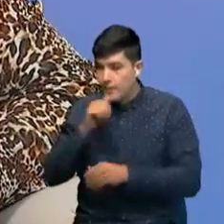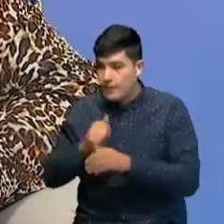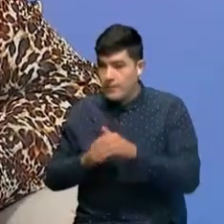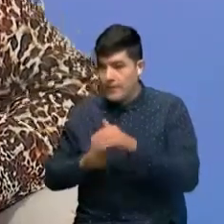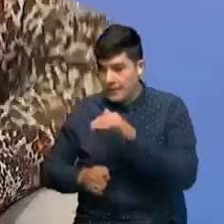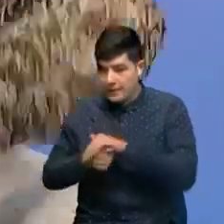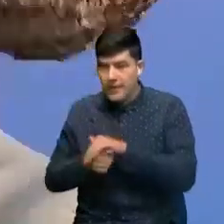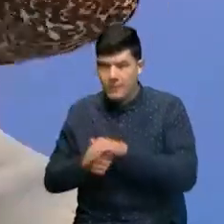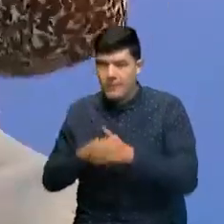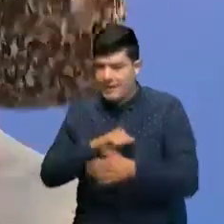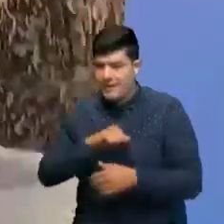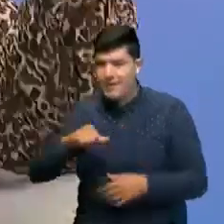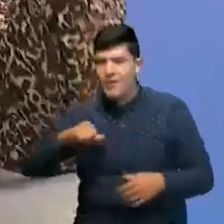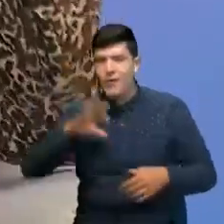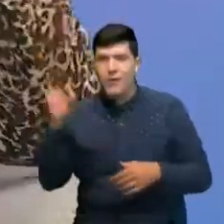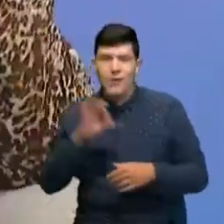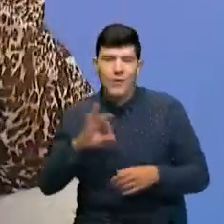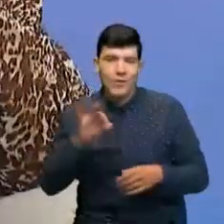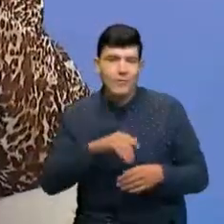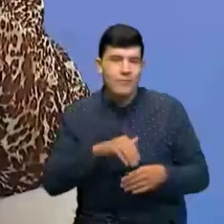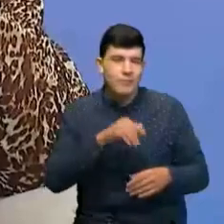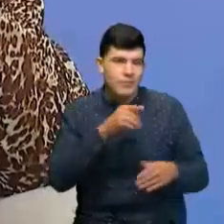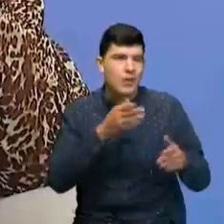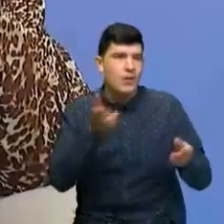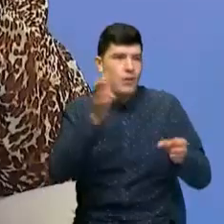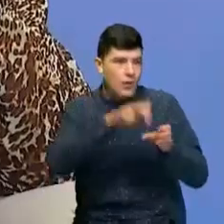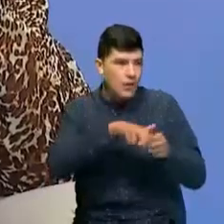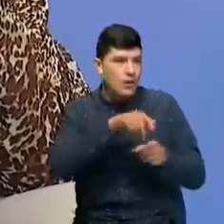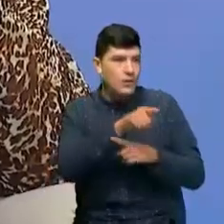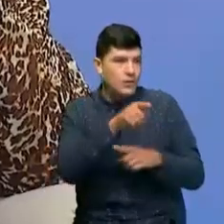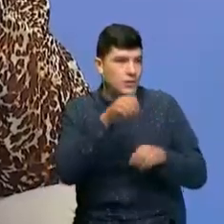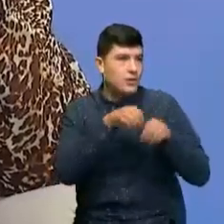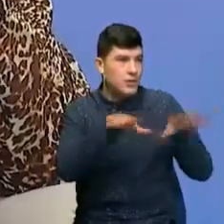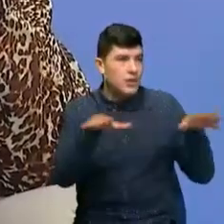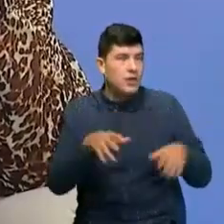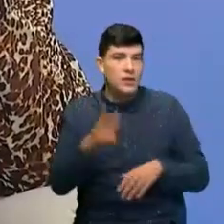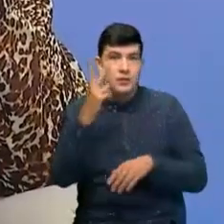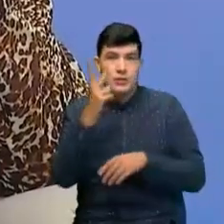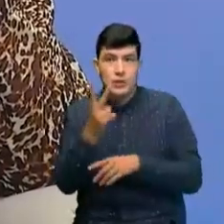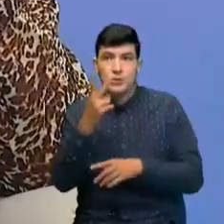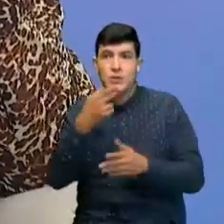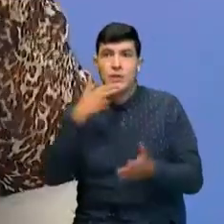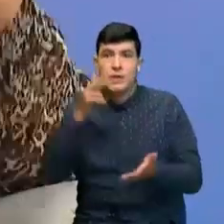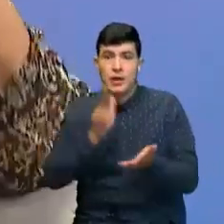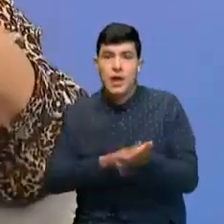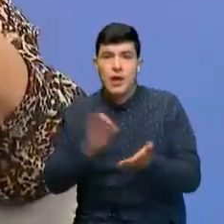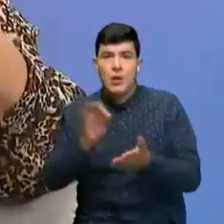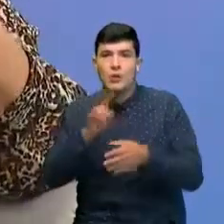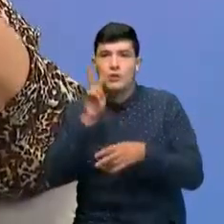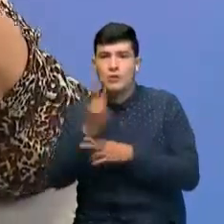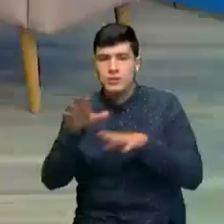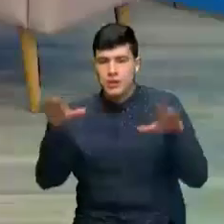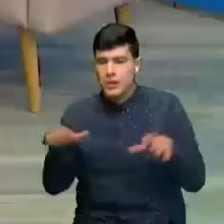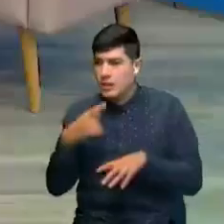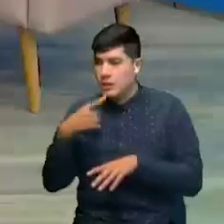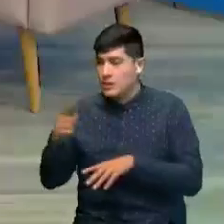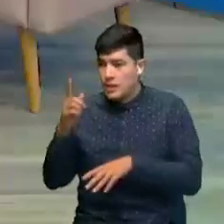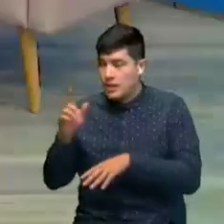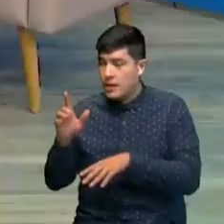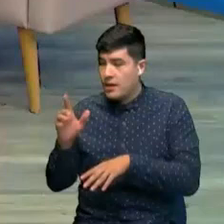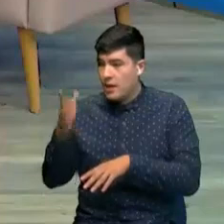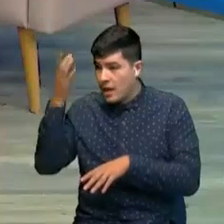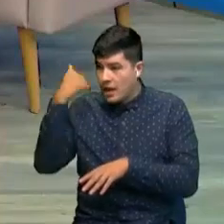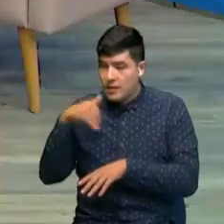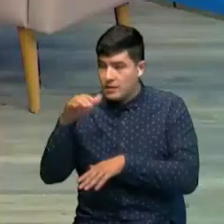los fondos privados, o si retorna a Colpensiones. Son dos circulares, como le acabo de decir. O sea, ¿qué pasó? Fondos no hicieron